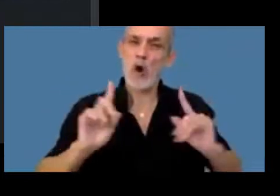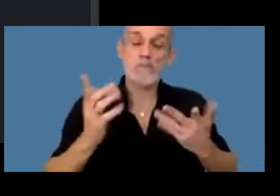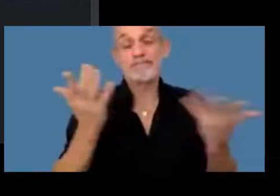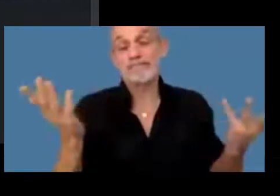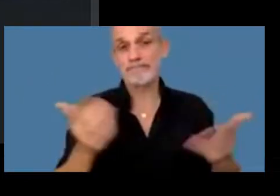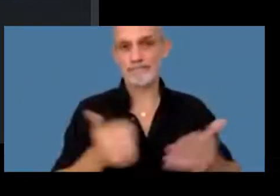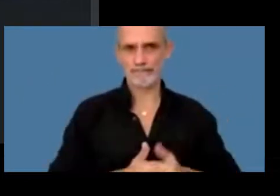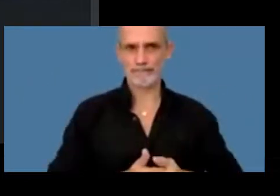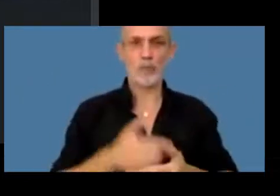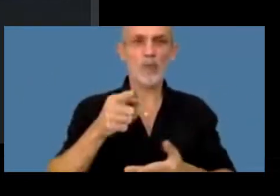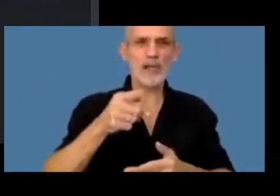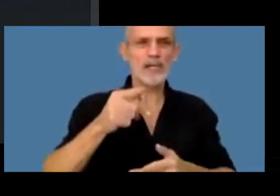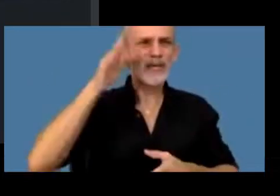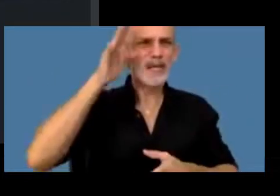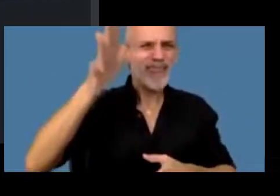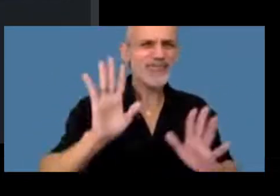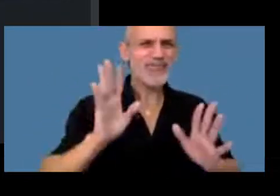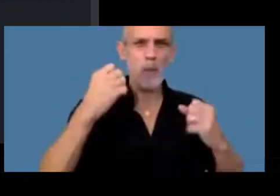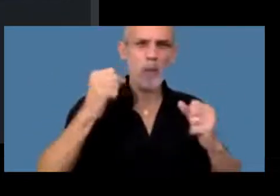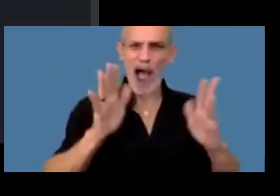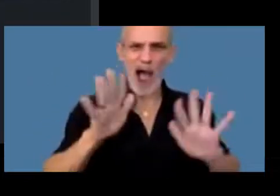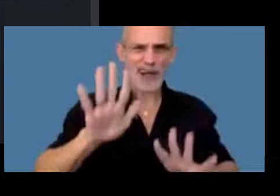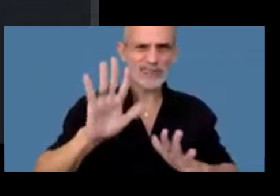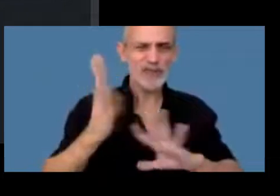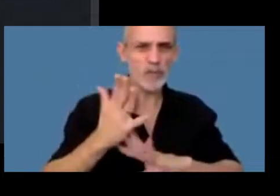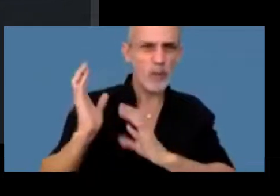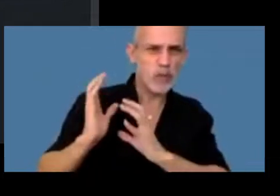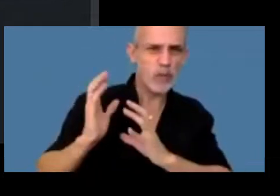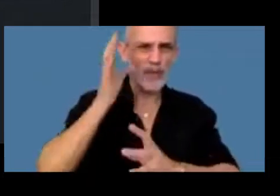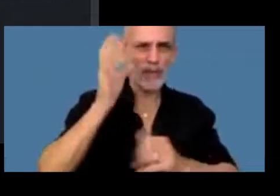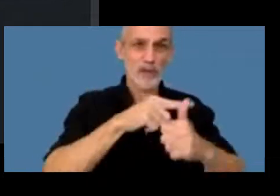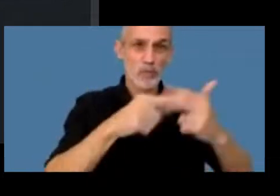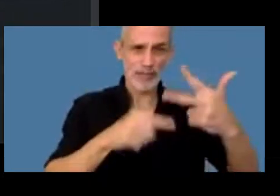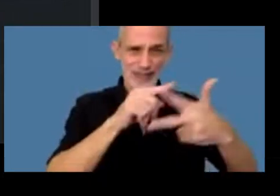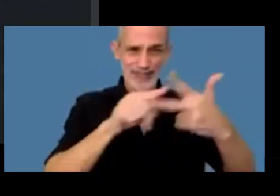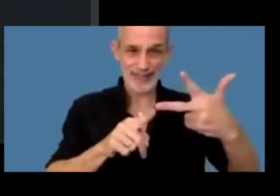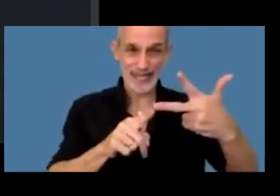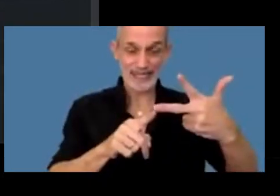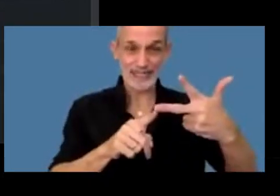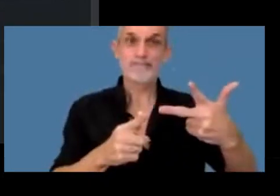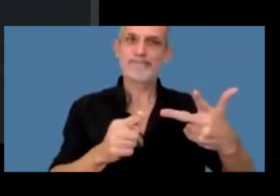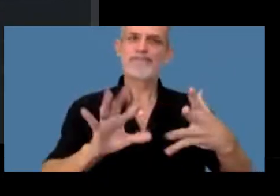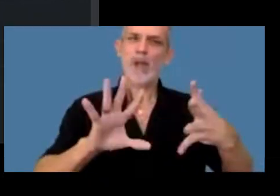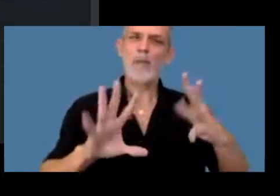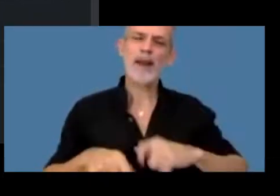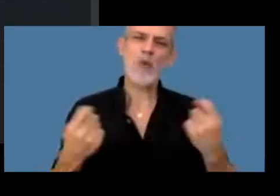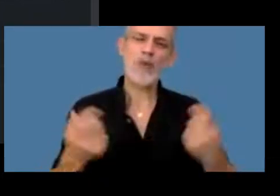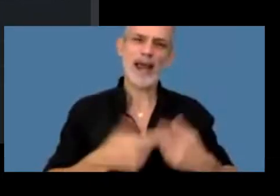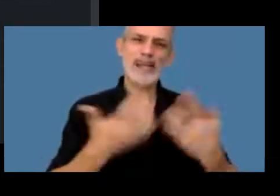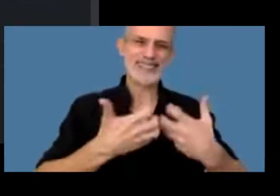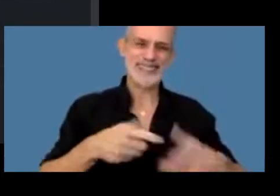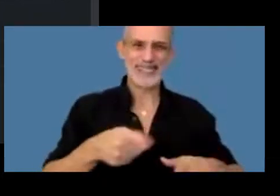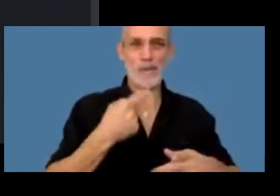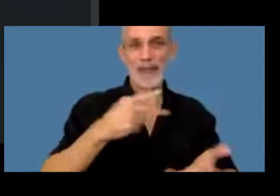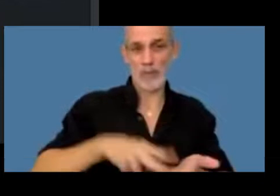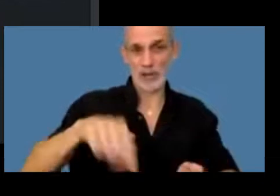Entonces, ese exceso de prácticas son los que, estas 3 cosas, digamos, son los que perjudican a nuestro sistema tributario.